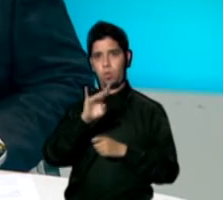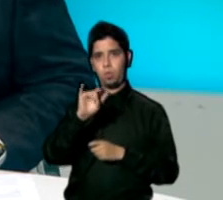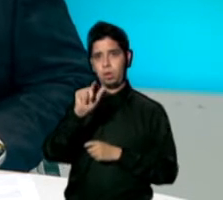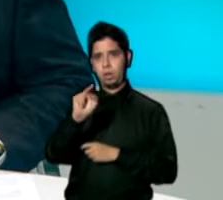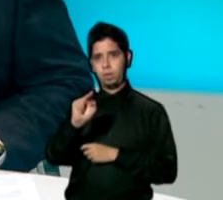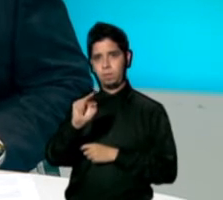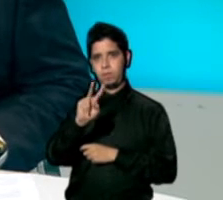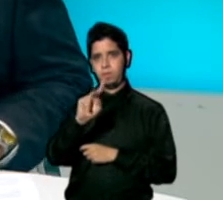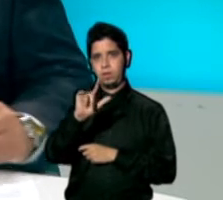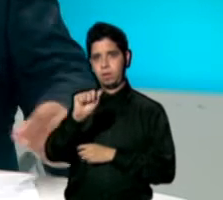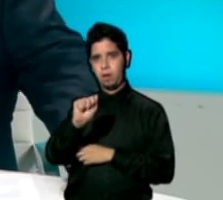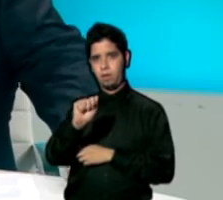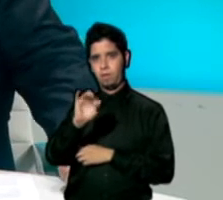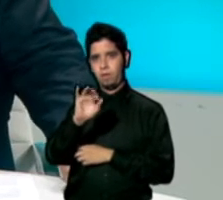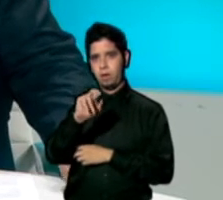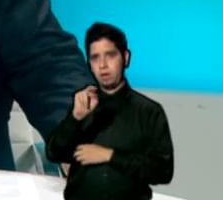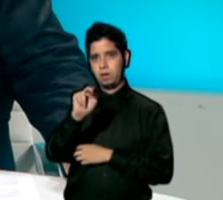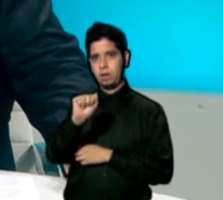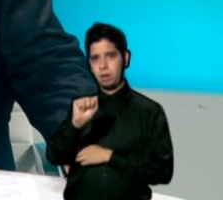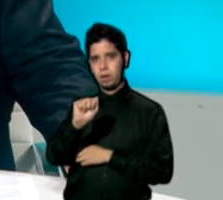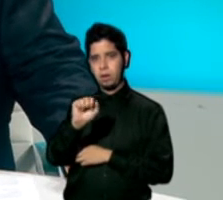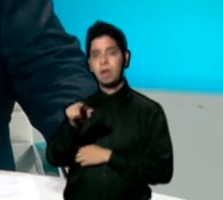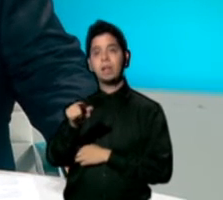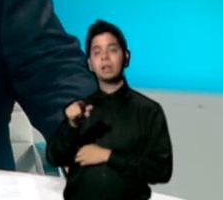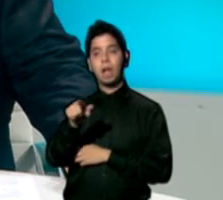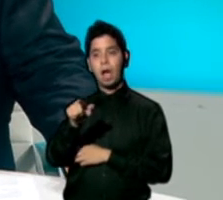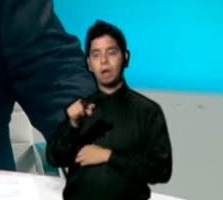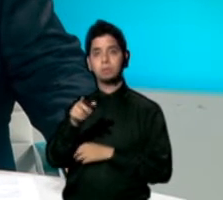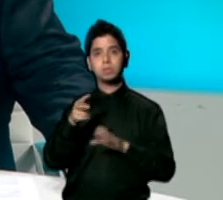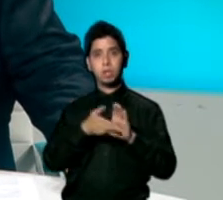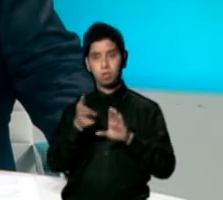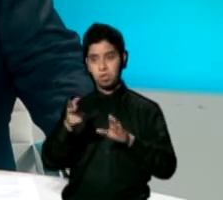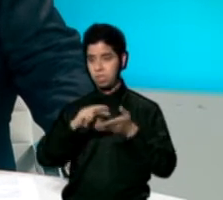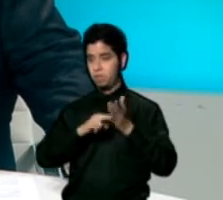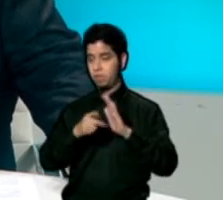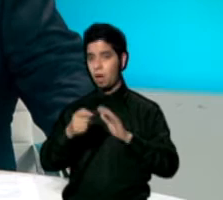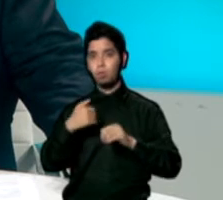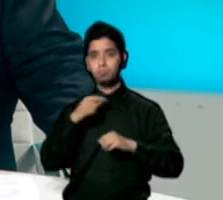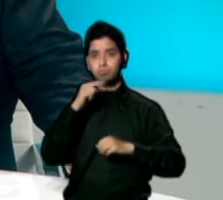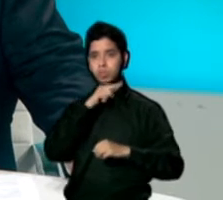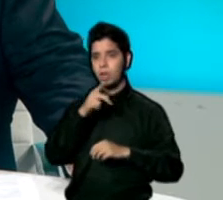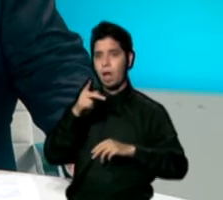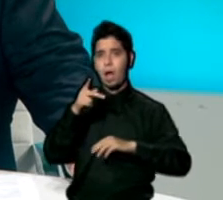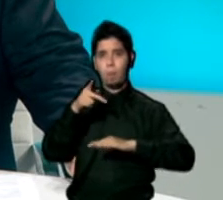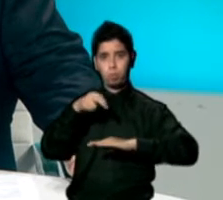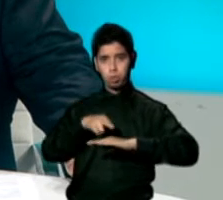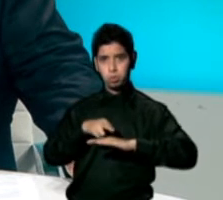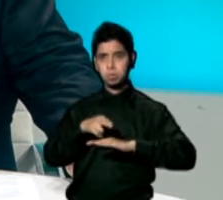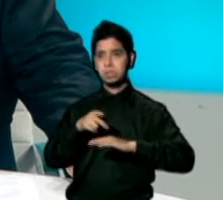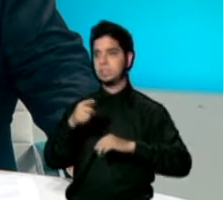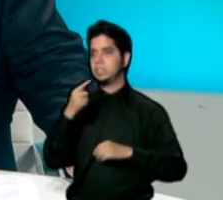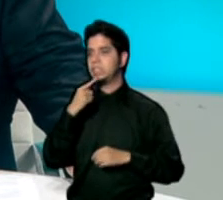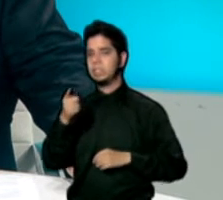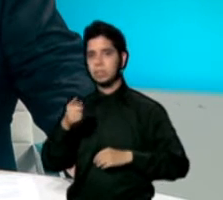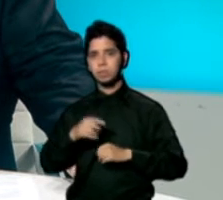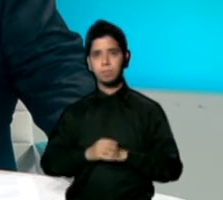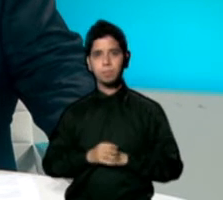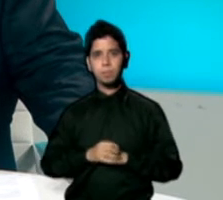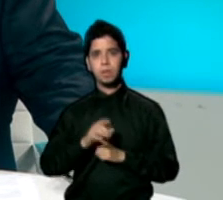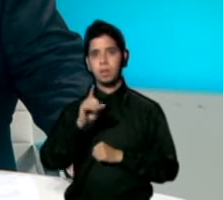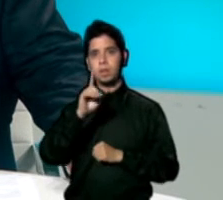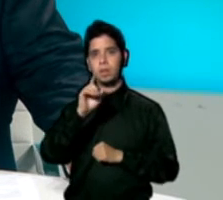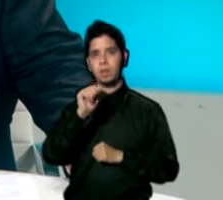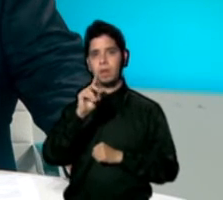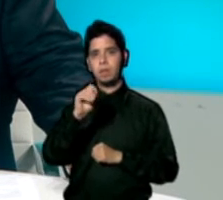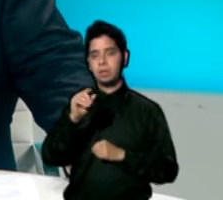Villafañe, resaltó que la renuncia del presidente cameral implica un engaño al pueblo, aseguró, y citamos, que David Bernier tendrá que